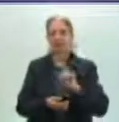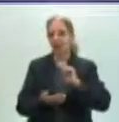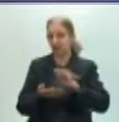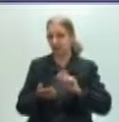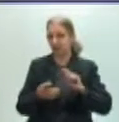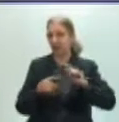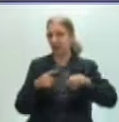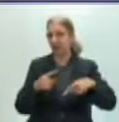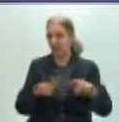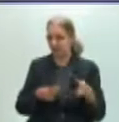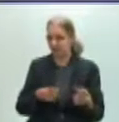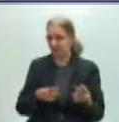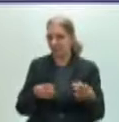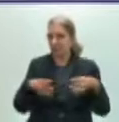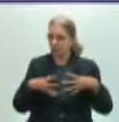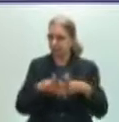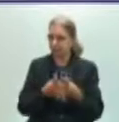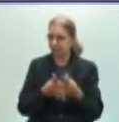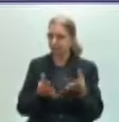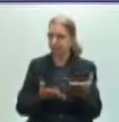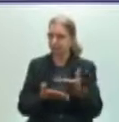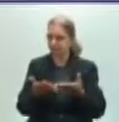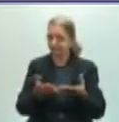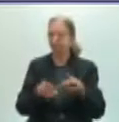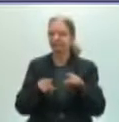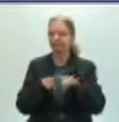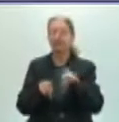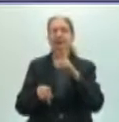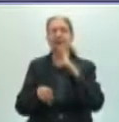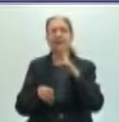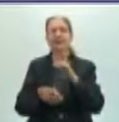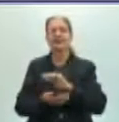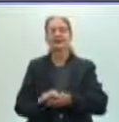le daremos una respuesta.